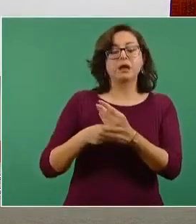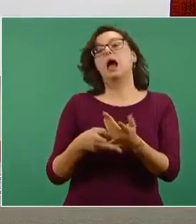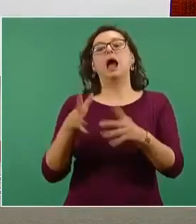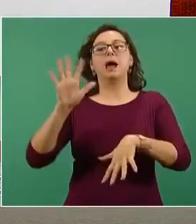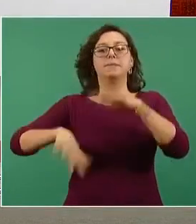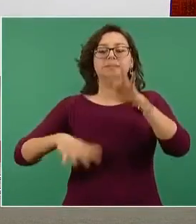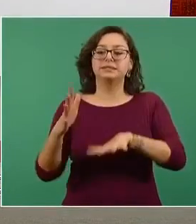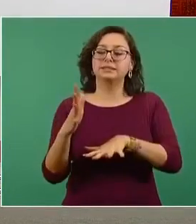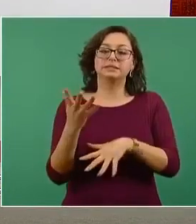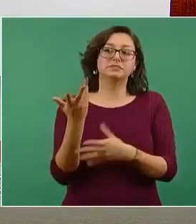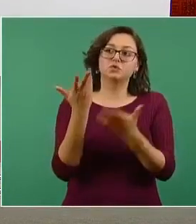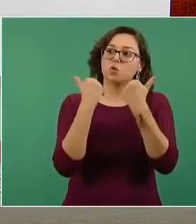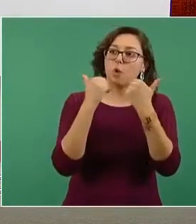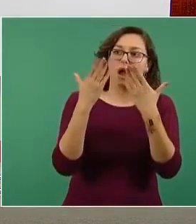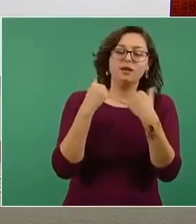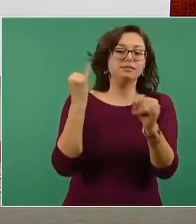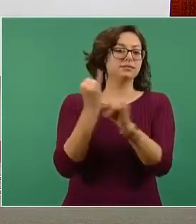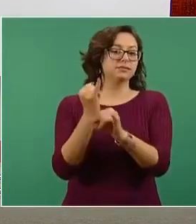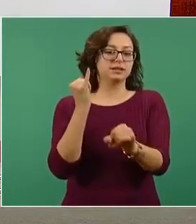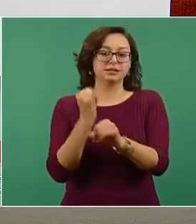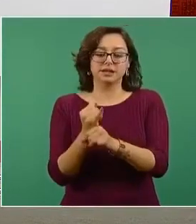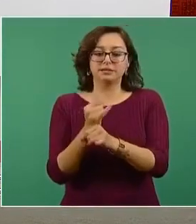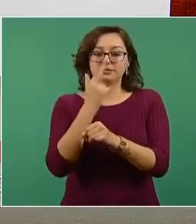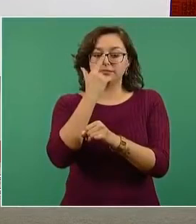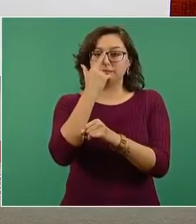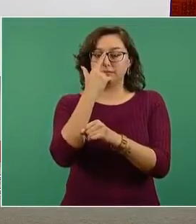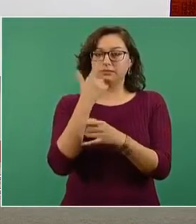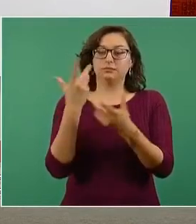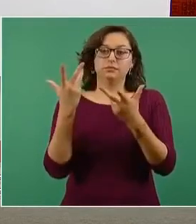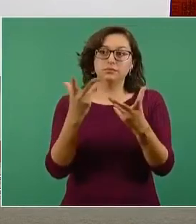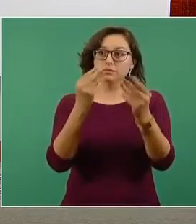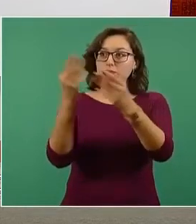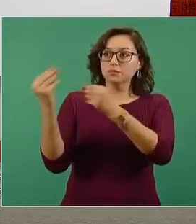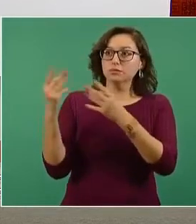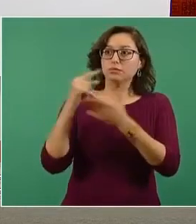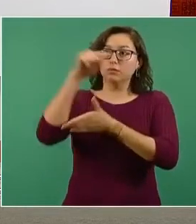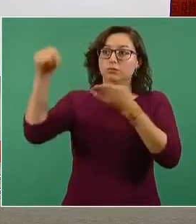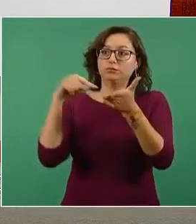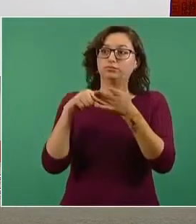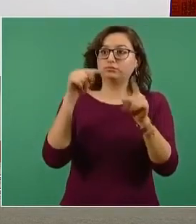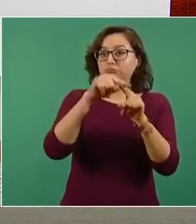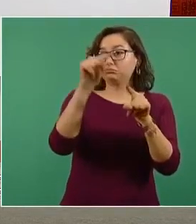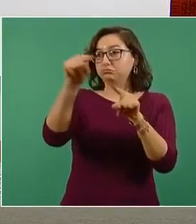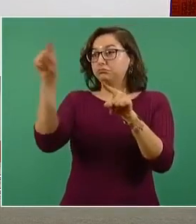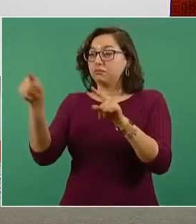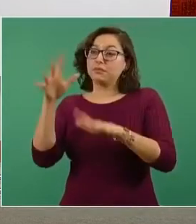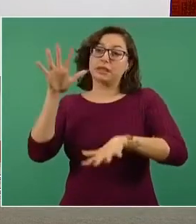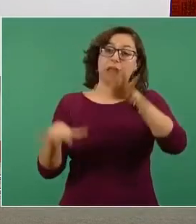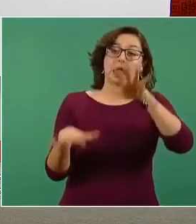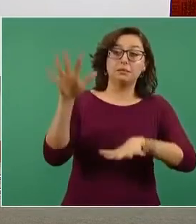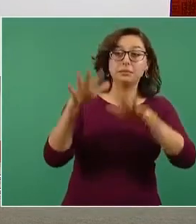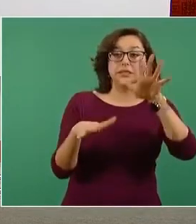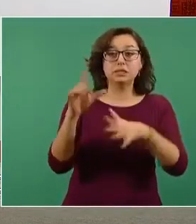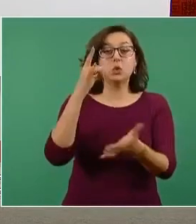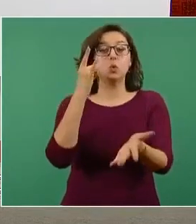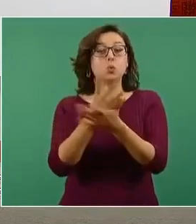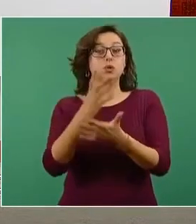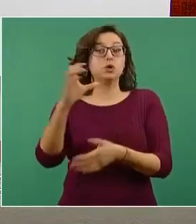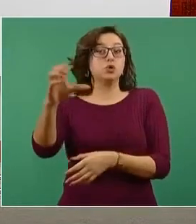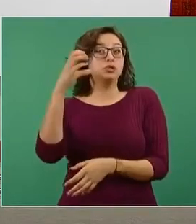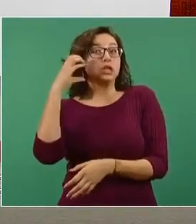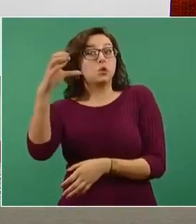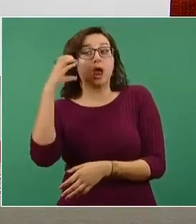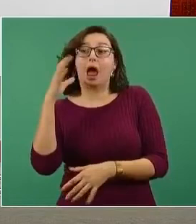de servicios de Internet. Muchos de ellos inclusive solamente tienen cobertura a lo mejor y de telefonía celular. Por